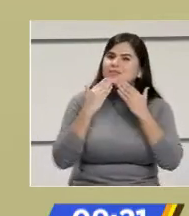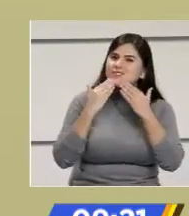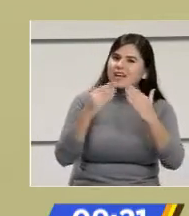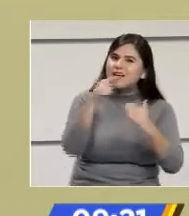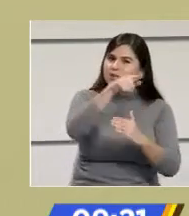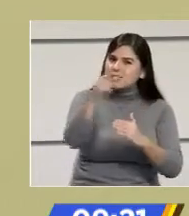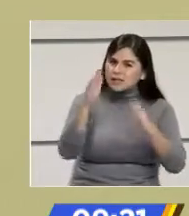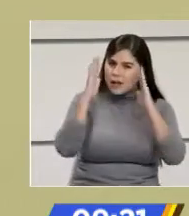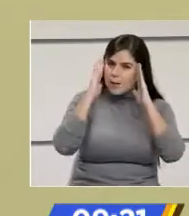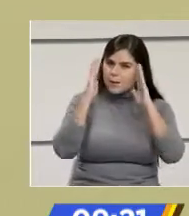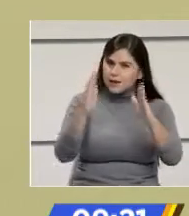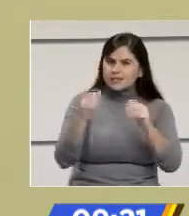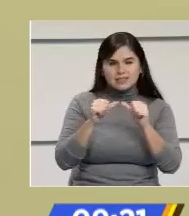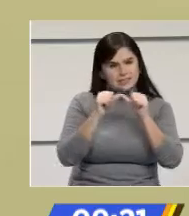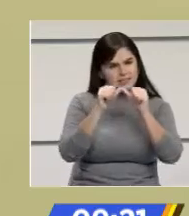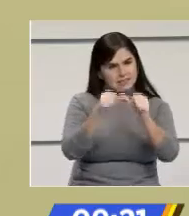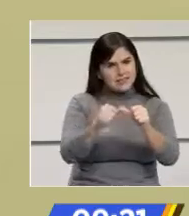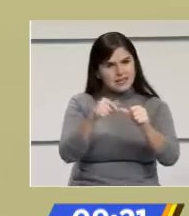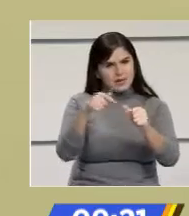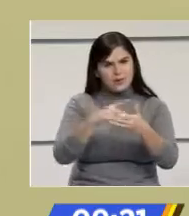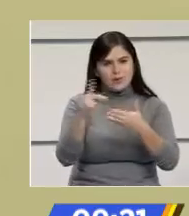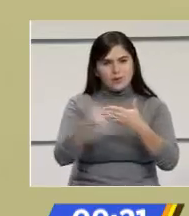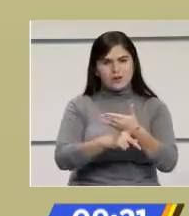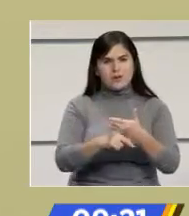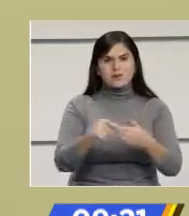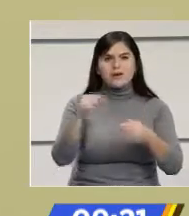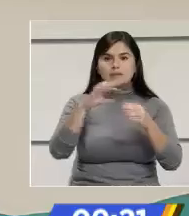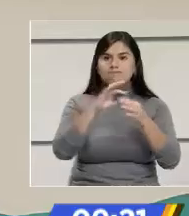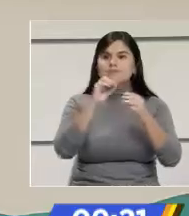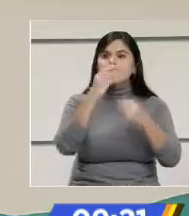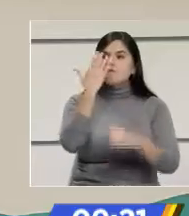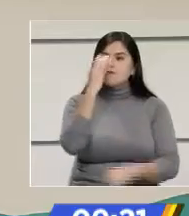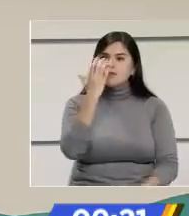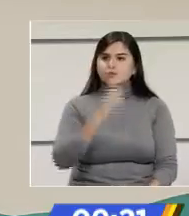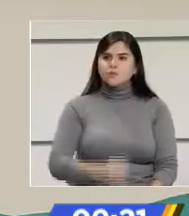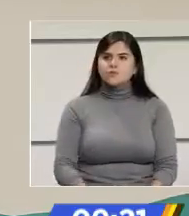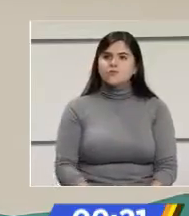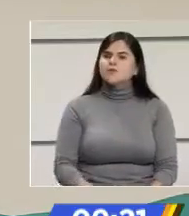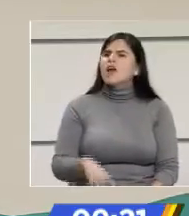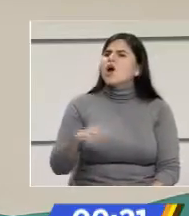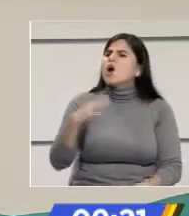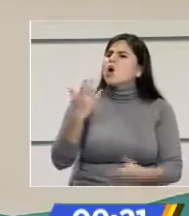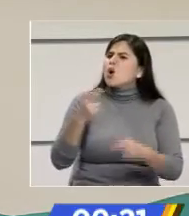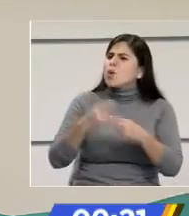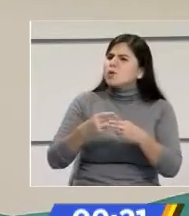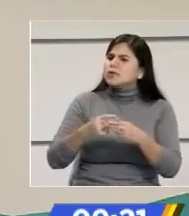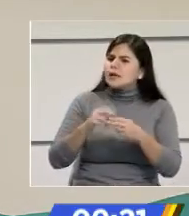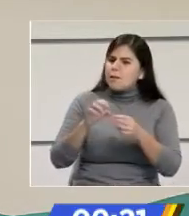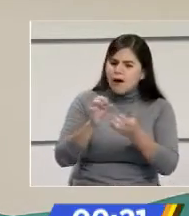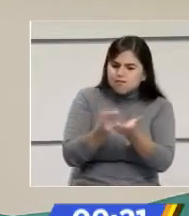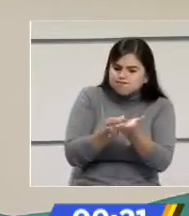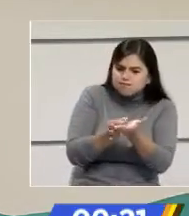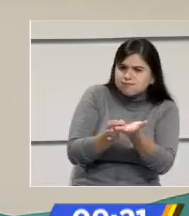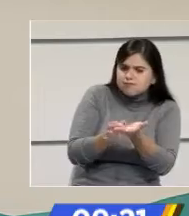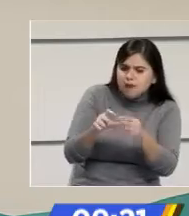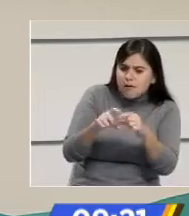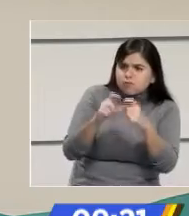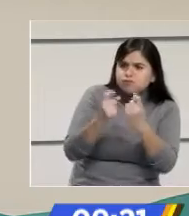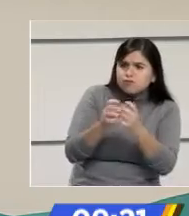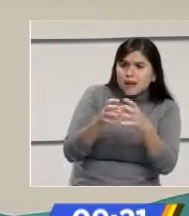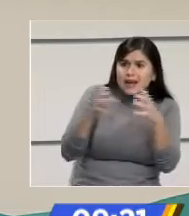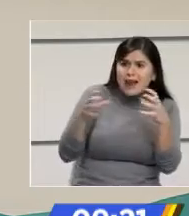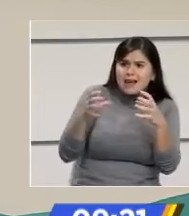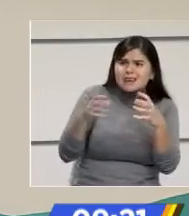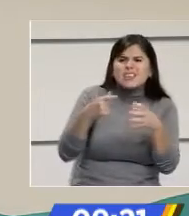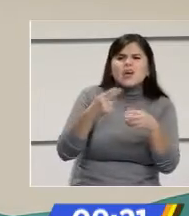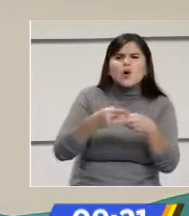Sigan participando acá con nosotros en las redes sociales. Gabriel, voy a hacerte una pregunta. ¿Cómo se llamaba esa bolincha grandota? La bolincha, la grandota, sí, grandota. La grandota, sí.